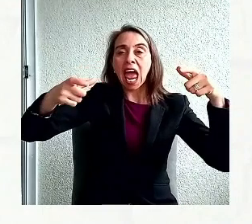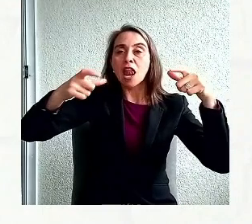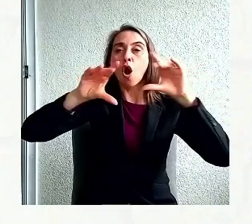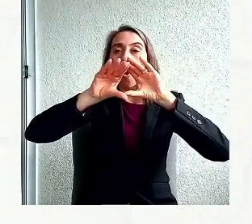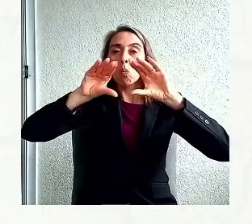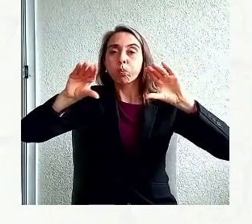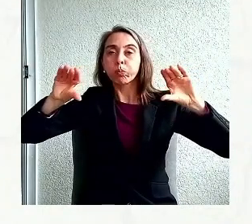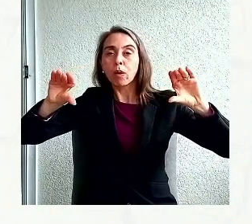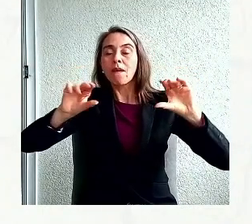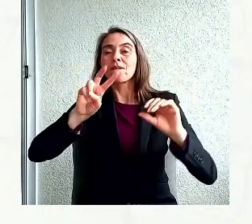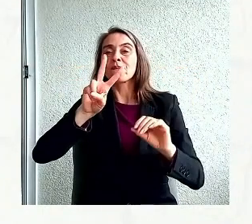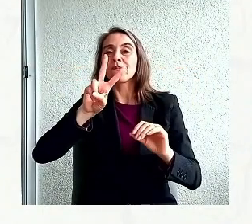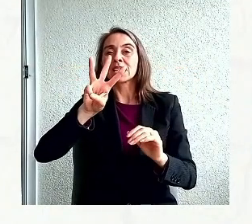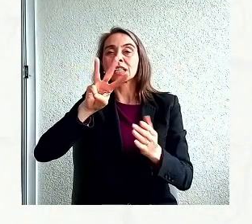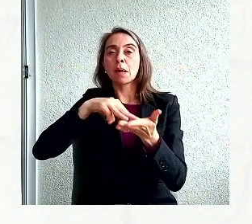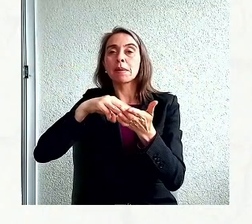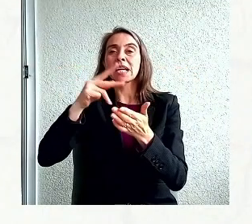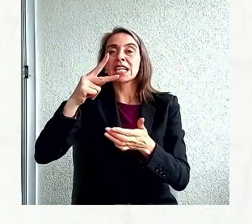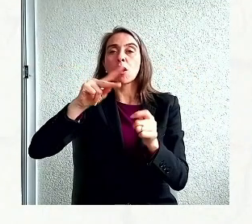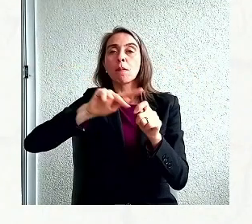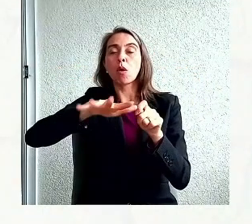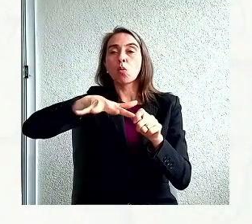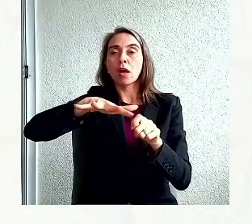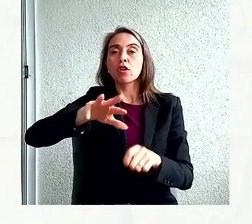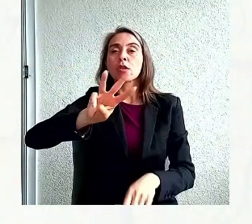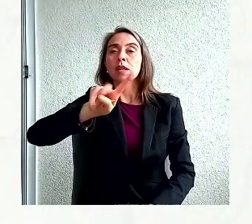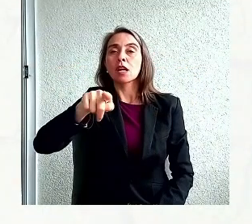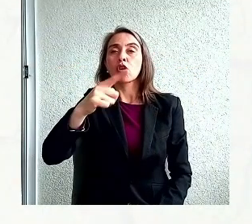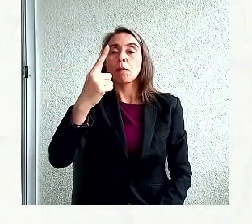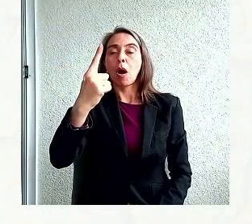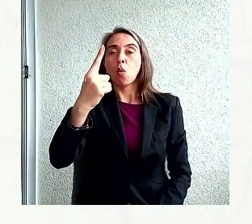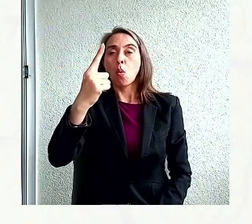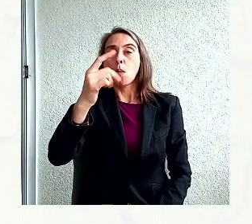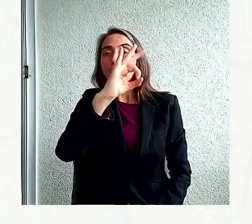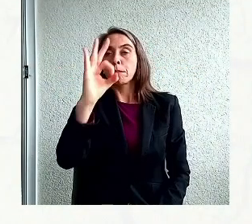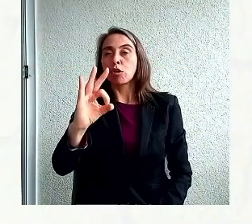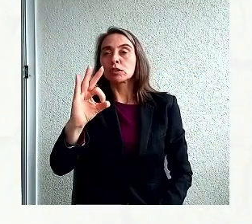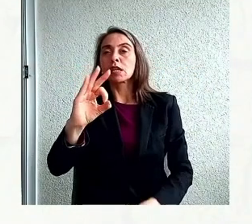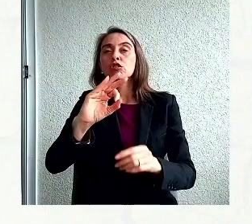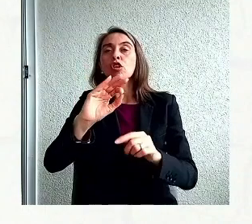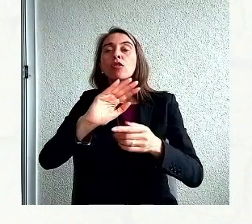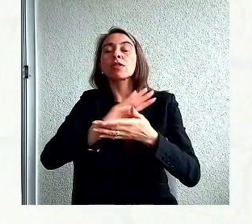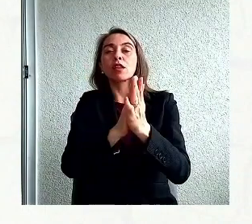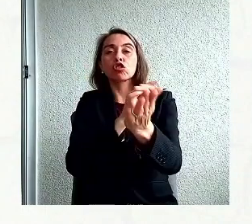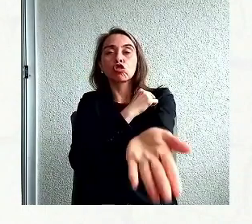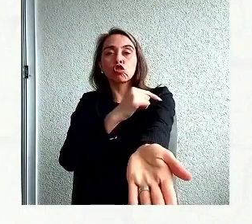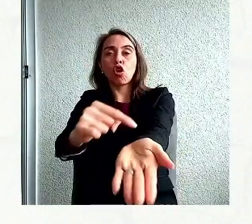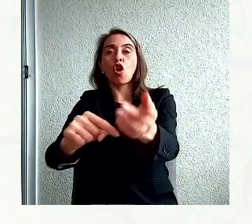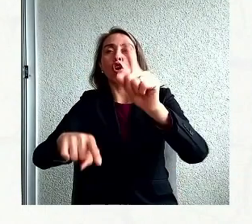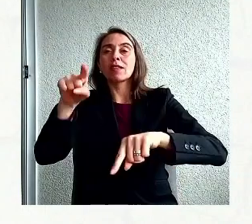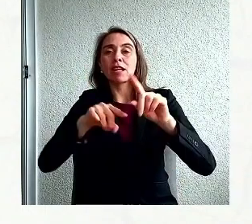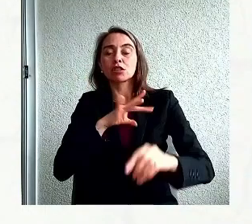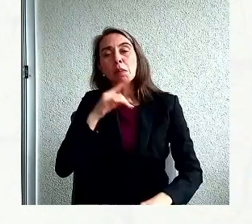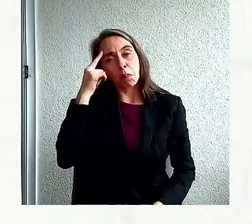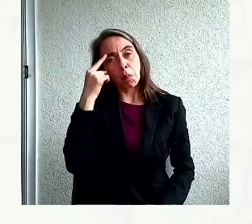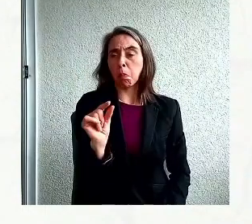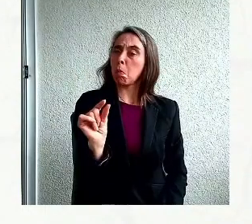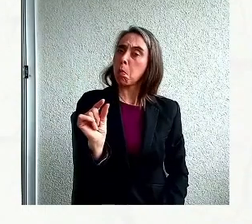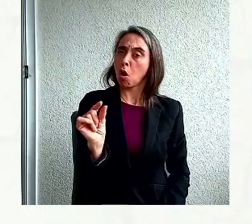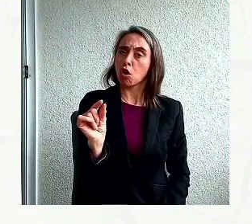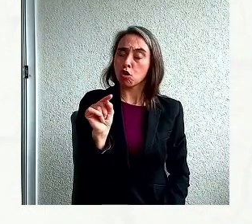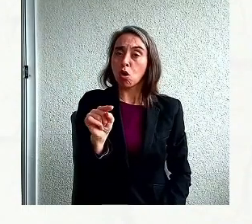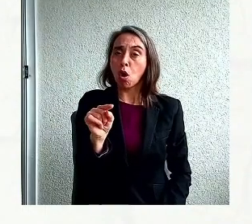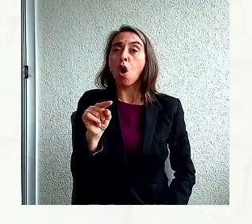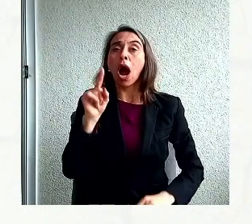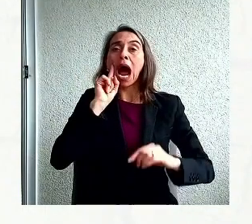poco, pero justamente esta cantidad de agua es la que aportan para el riego, para el agua potable, para la hidroelectricidad, para